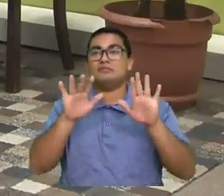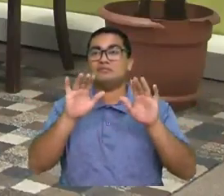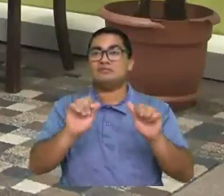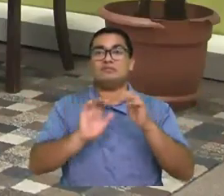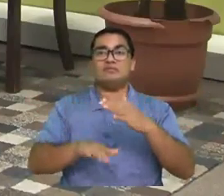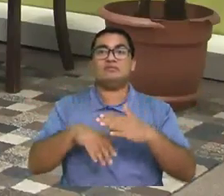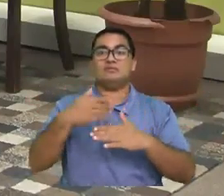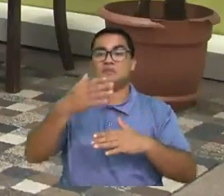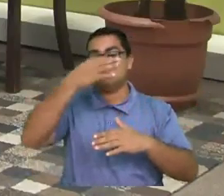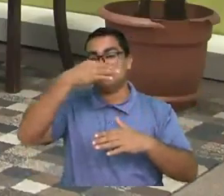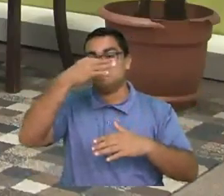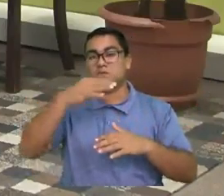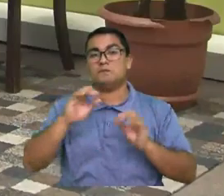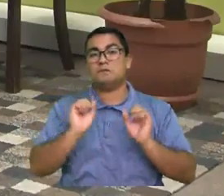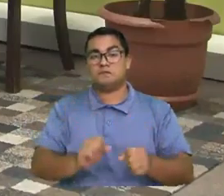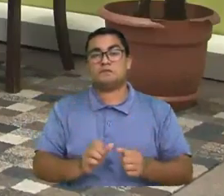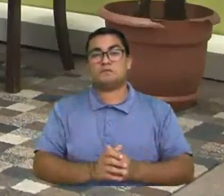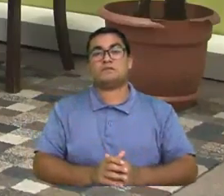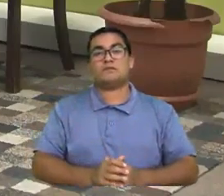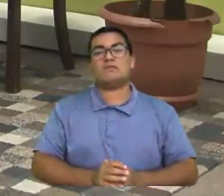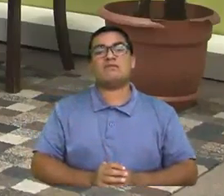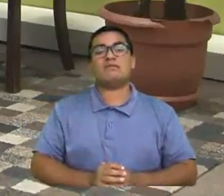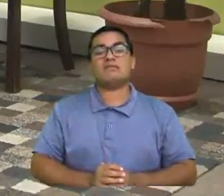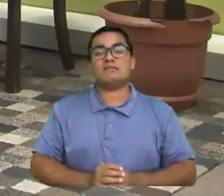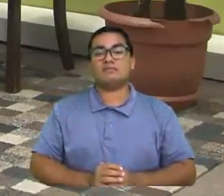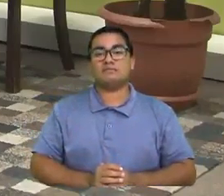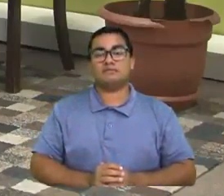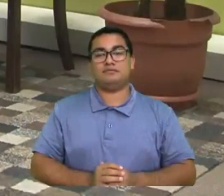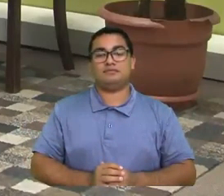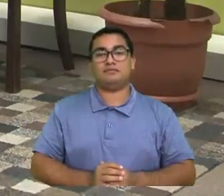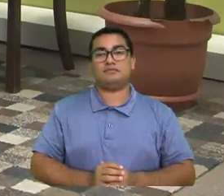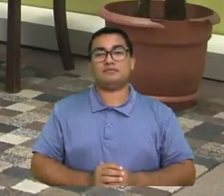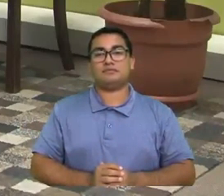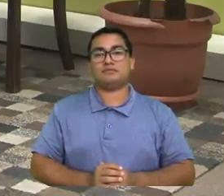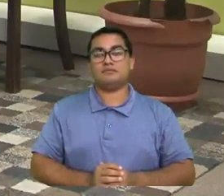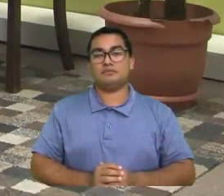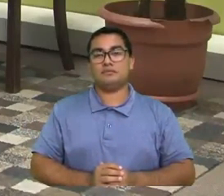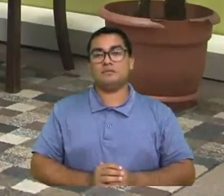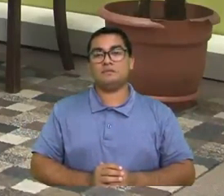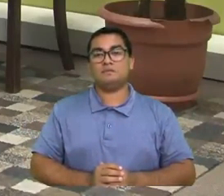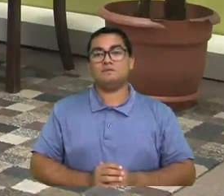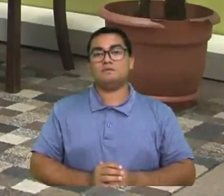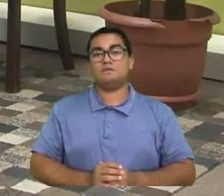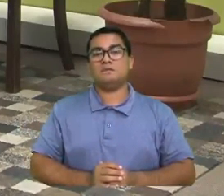estamos con la mucosidad entre nuestras narices. Bueno,